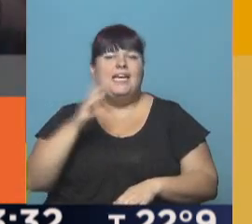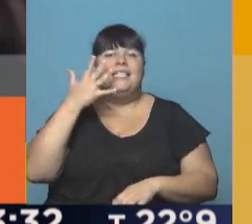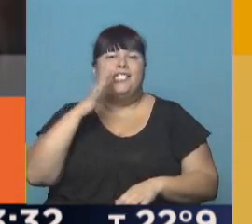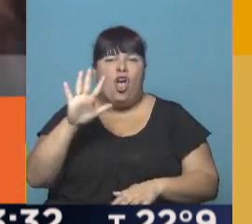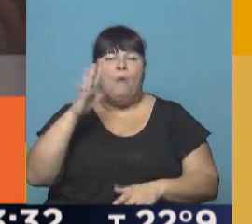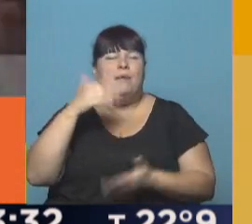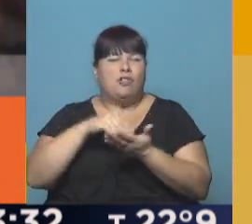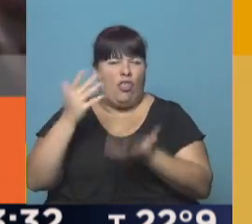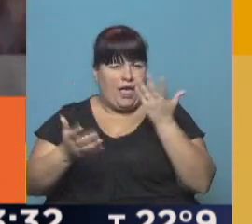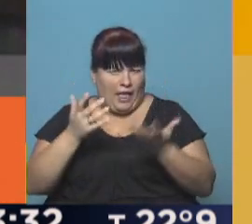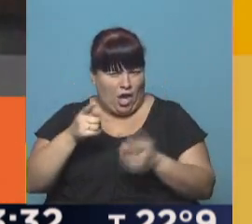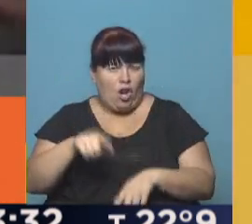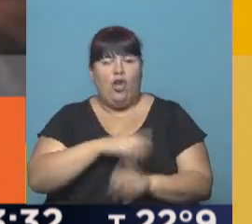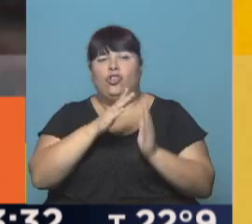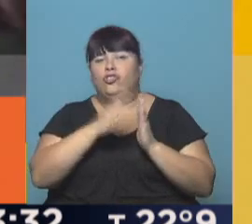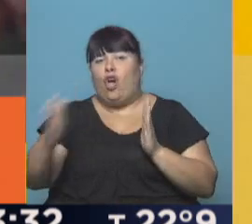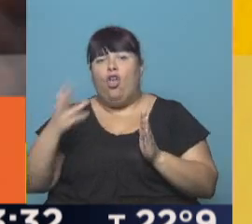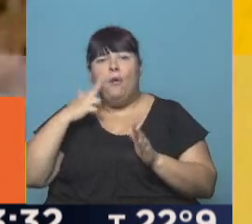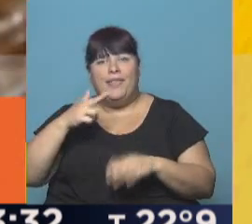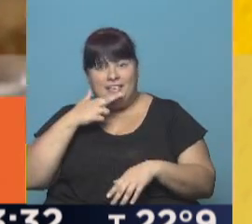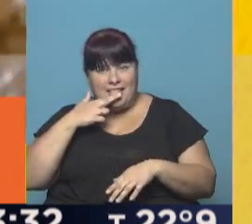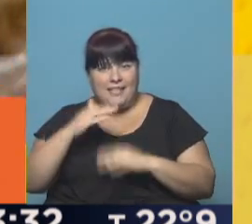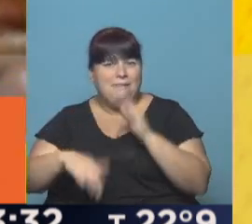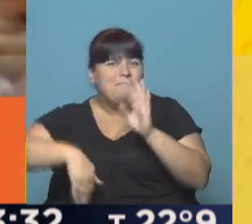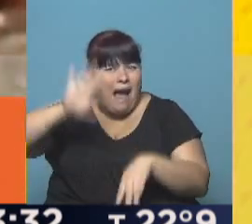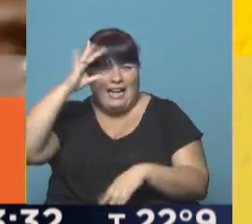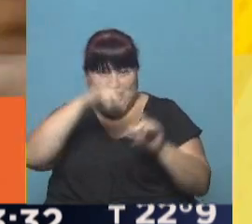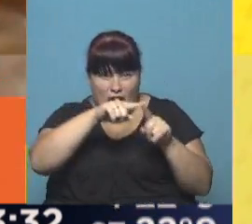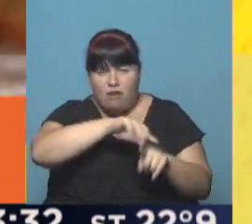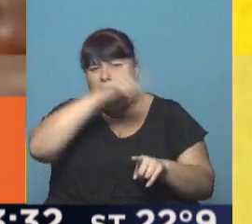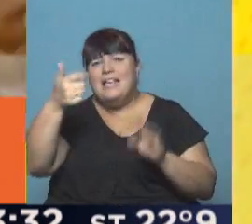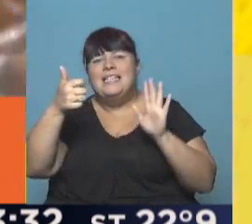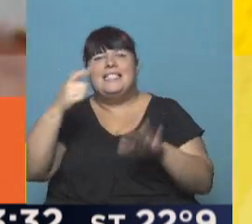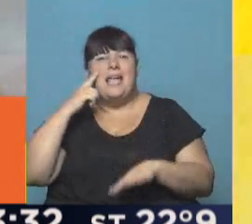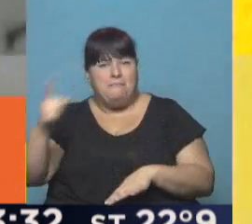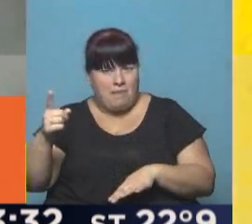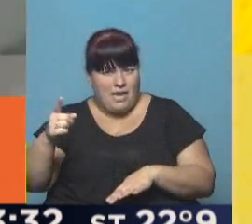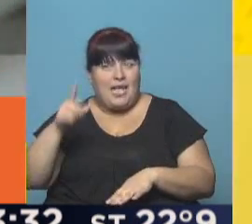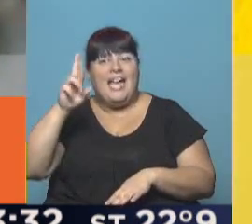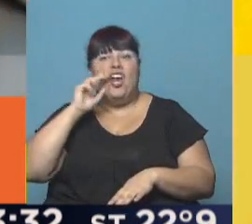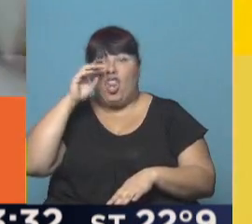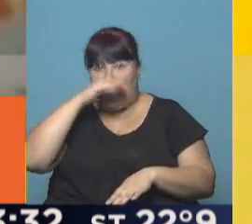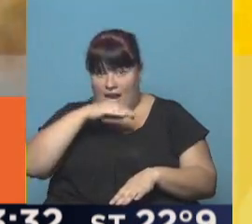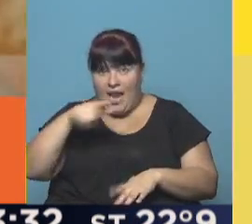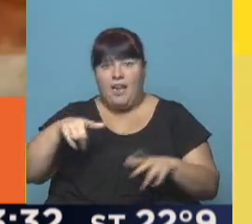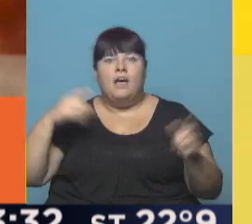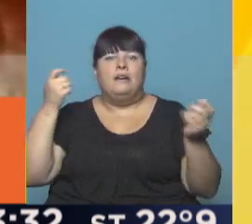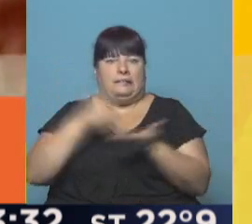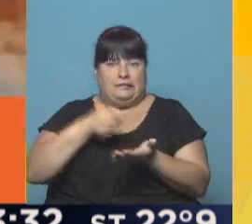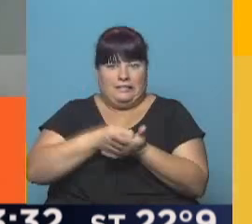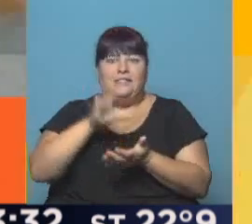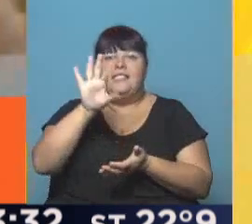5.000 toneladas. En lo que va de 2017 ya superó ese récord con 6.000. En Río Negro el sector está